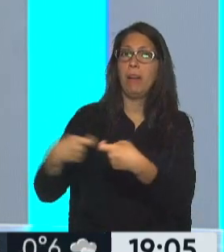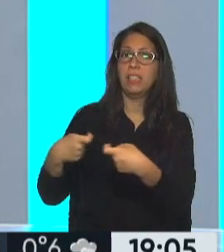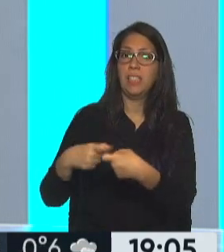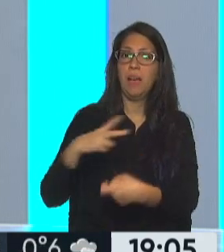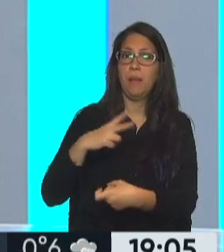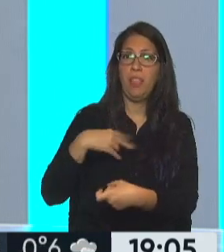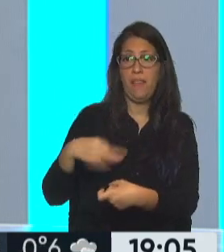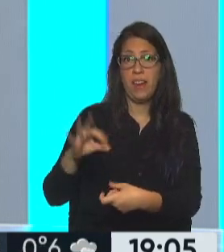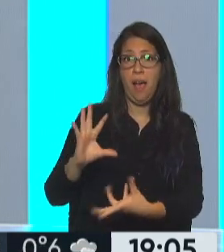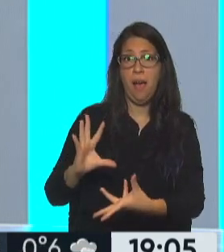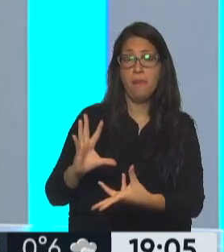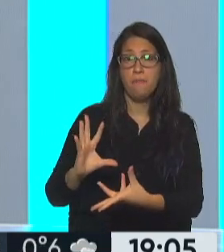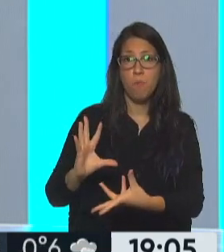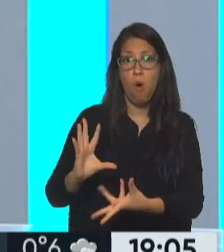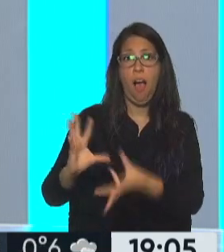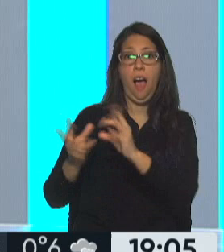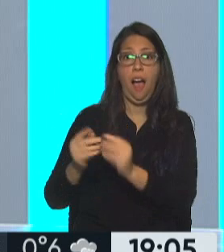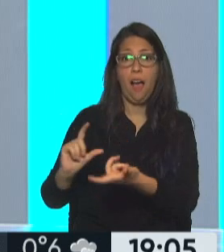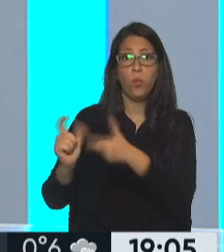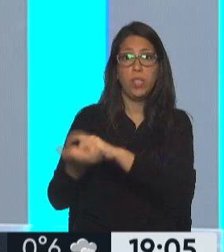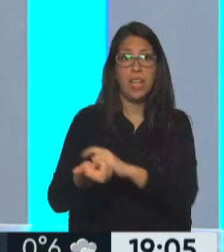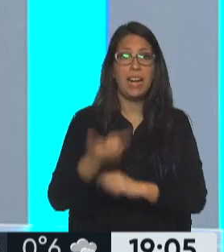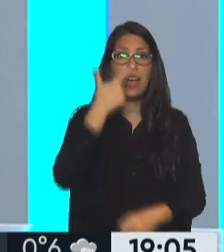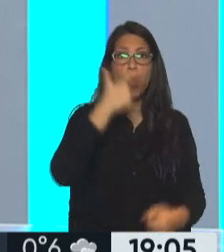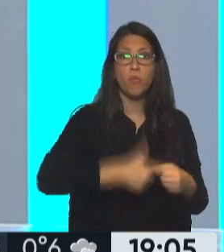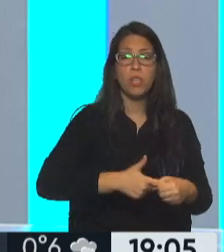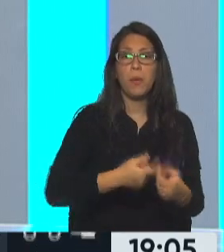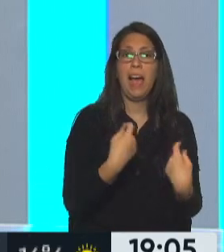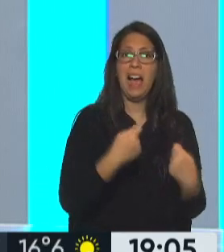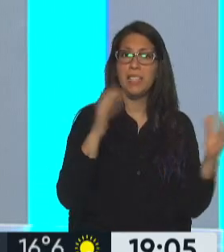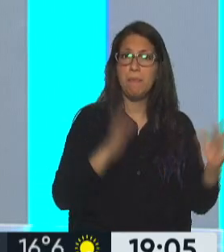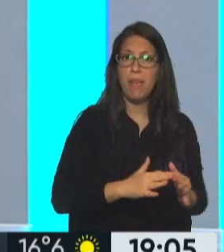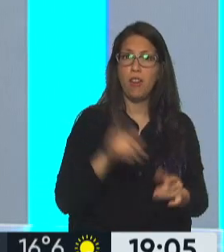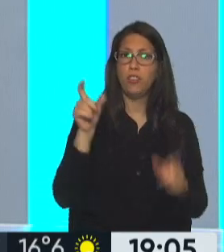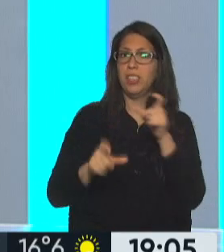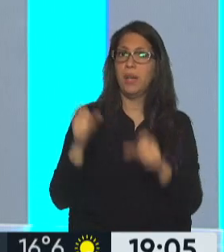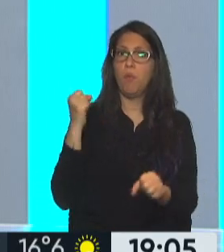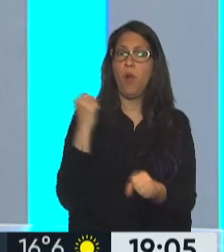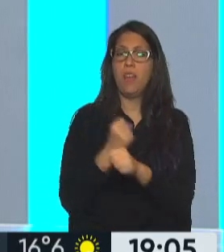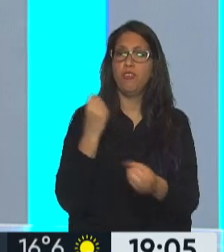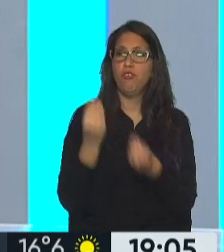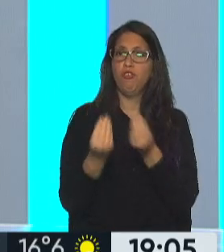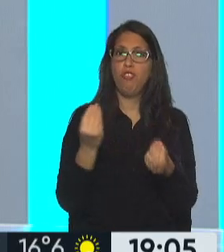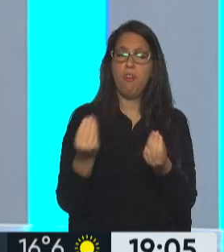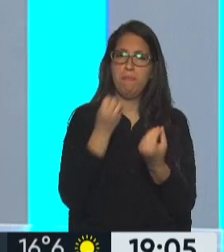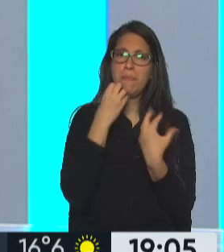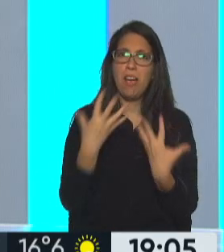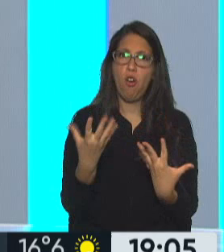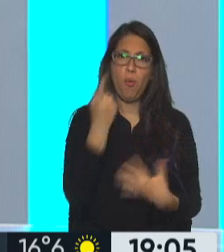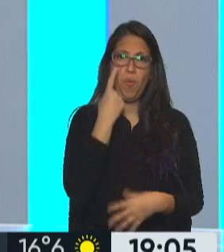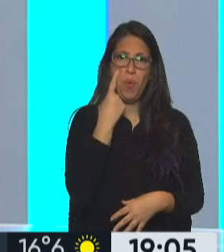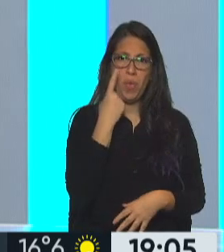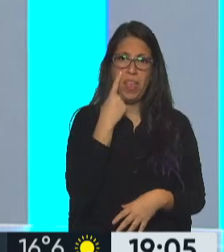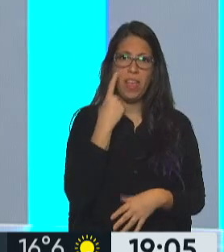modernizarse habría que hacer nueva que gaste menos combustible que la tripulación está en mejores condiciones no O sea cómo cómo el